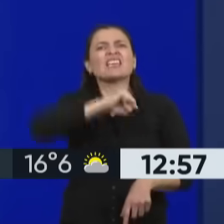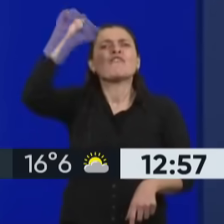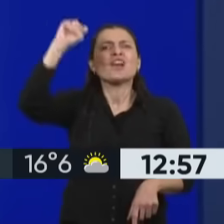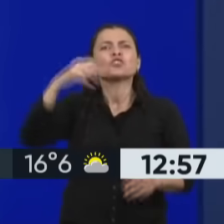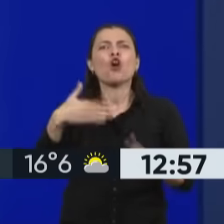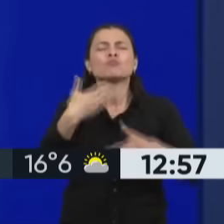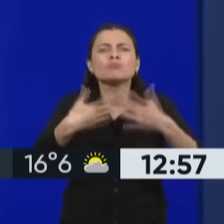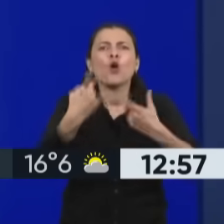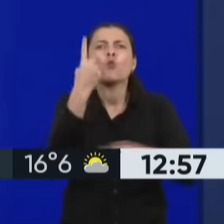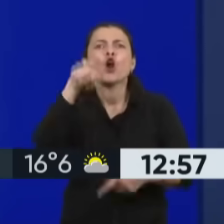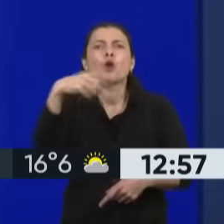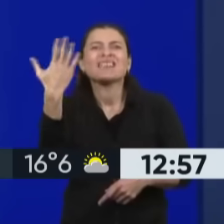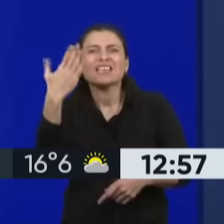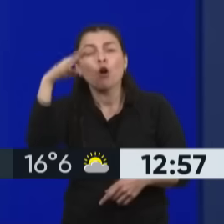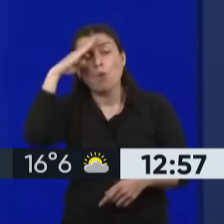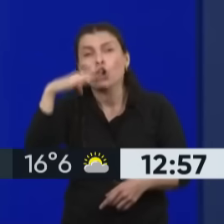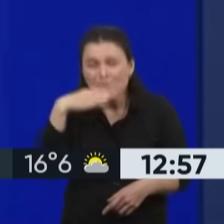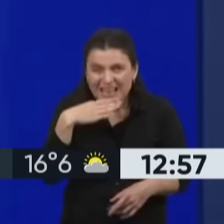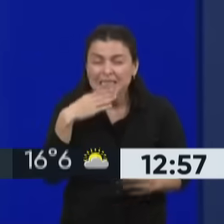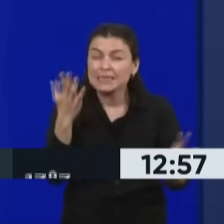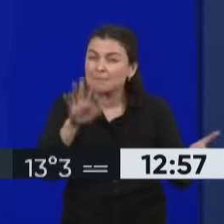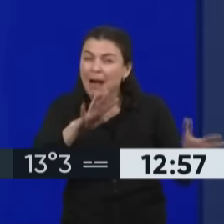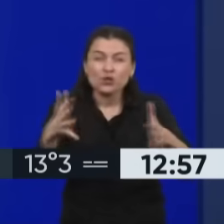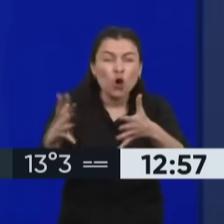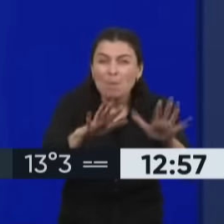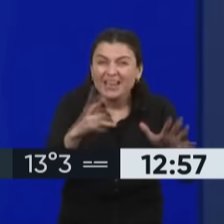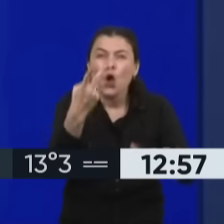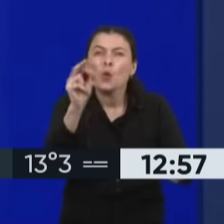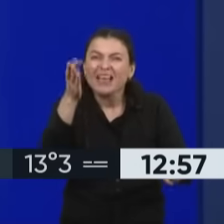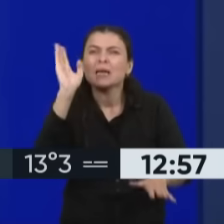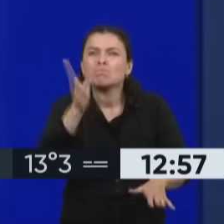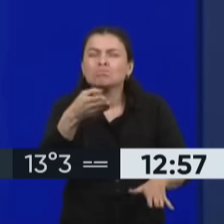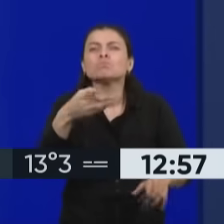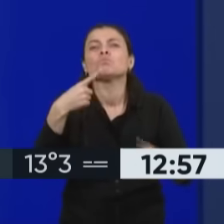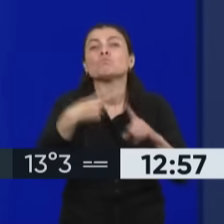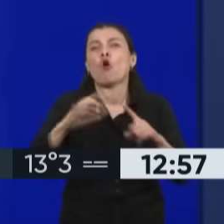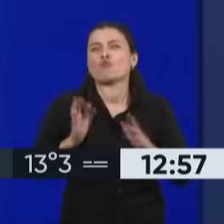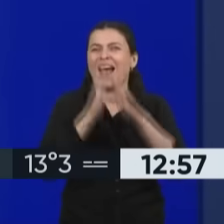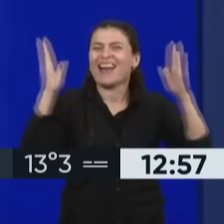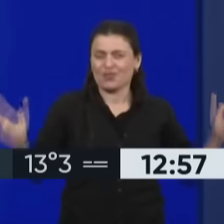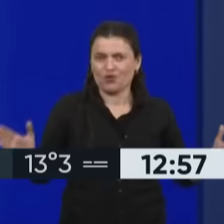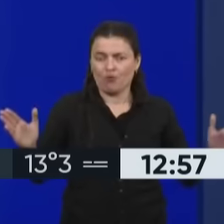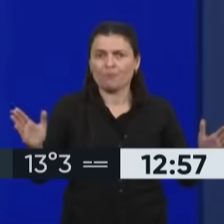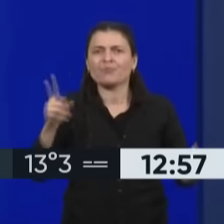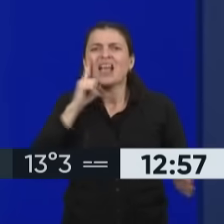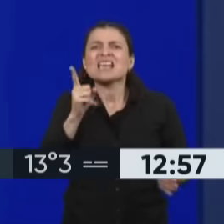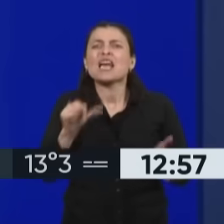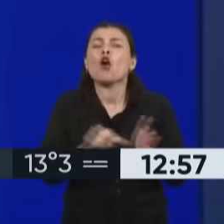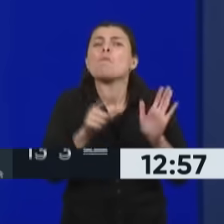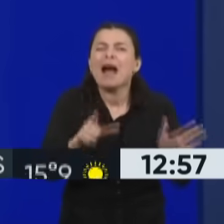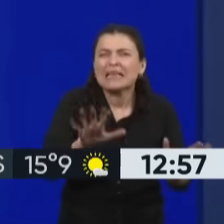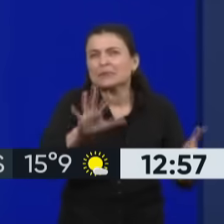del 1,5% mensual, es decir, estamos en torno al 20% anual, con un riesgo país ubicado en torno a